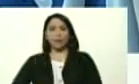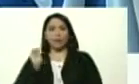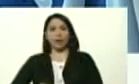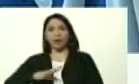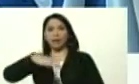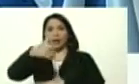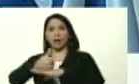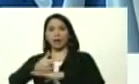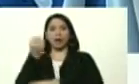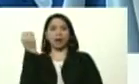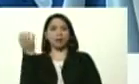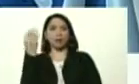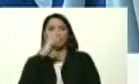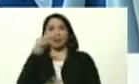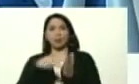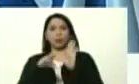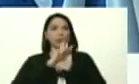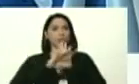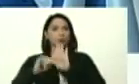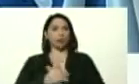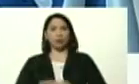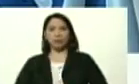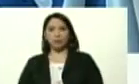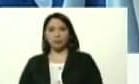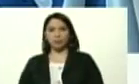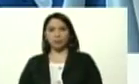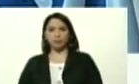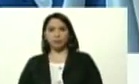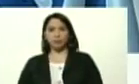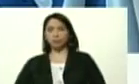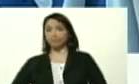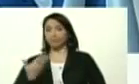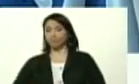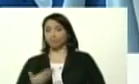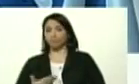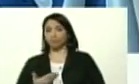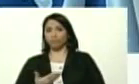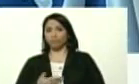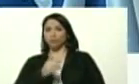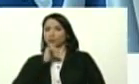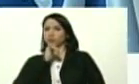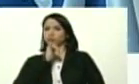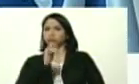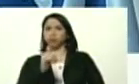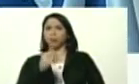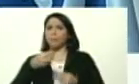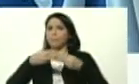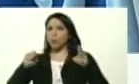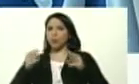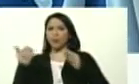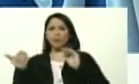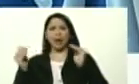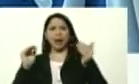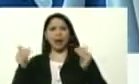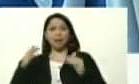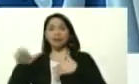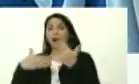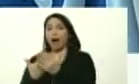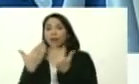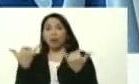Asamblea Nacional Constituyente. Y es importante reseñar públicamente el balance de este momento a la